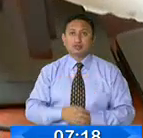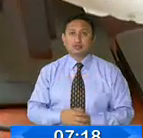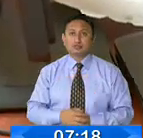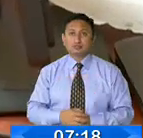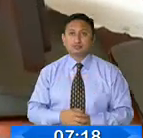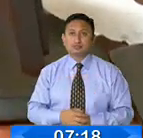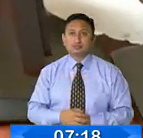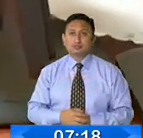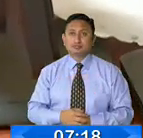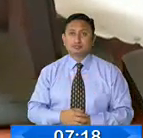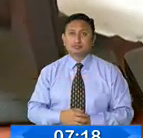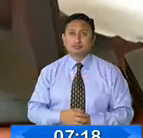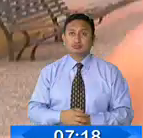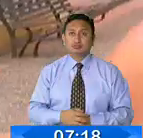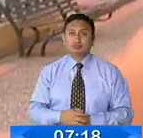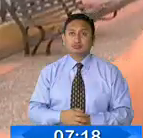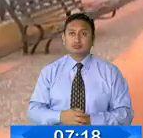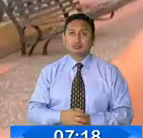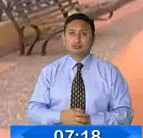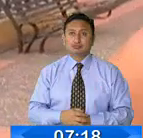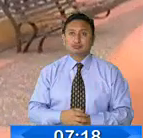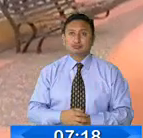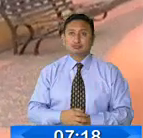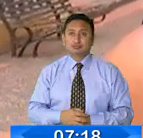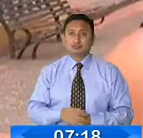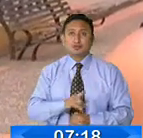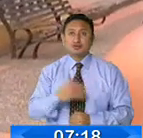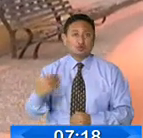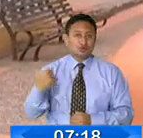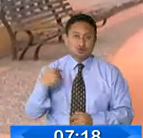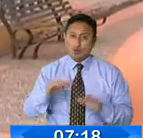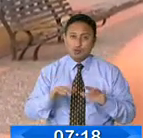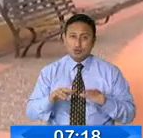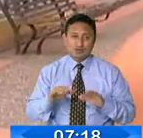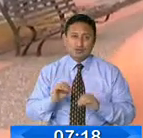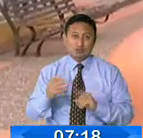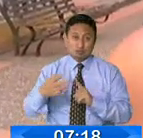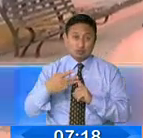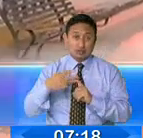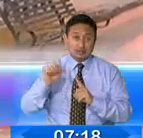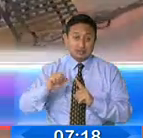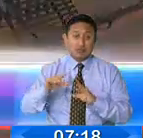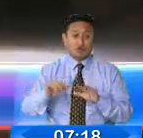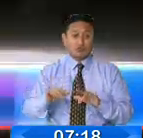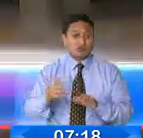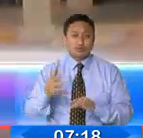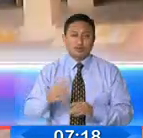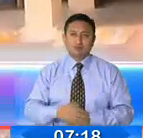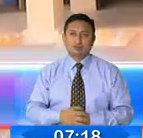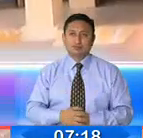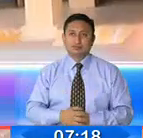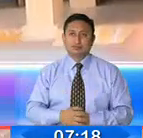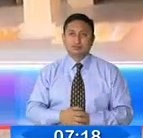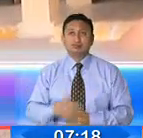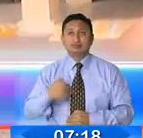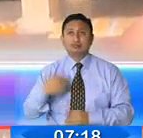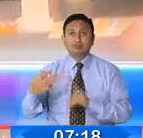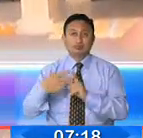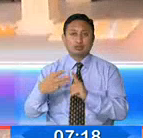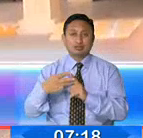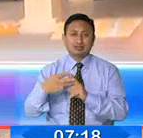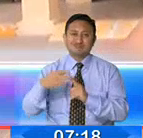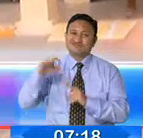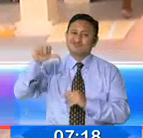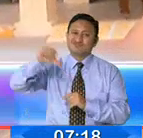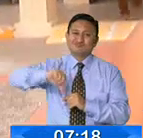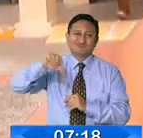o acceso a internet. No tengo computador. Internet sí, pero computador no tenía. Es que mi internet es demasiado